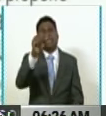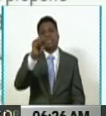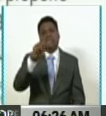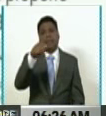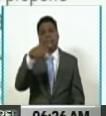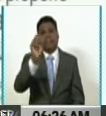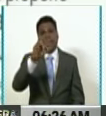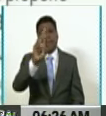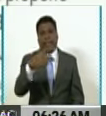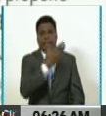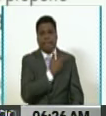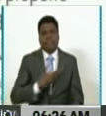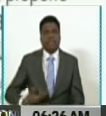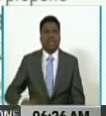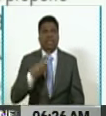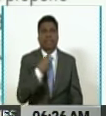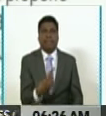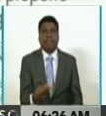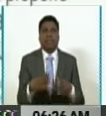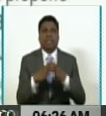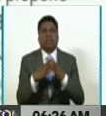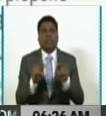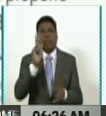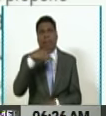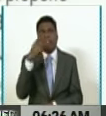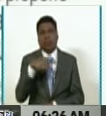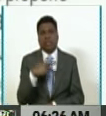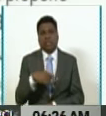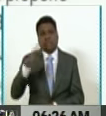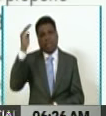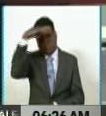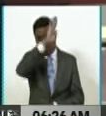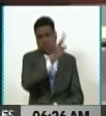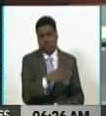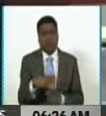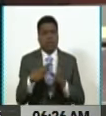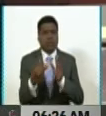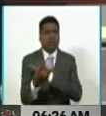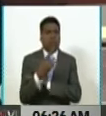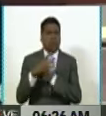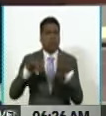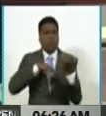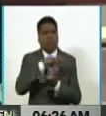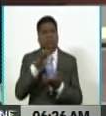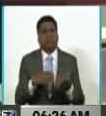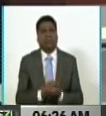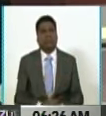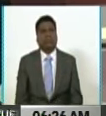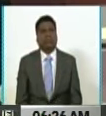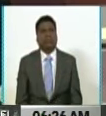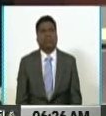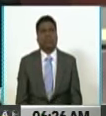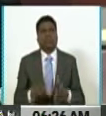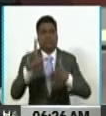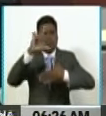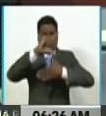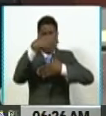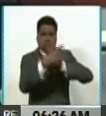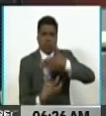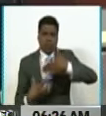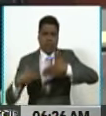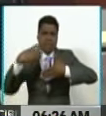latinoamericana, dijo el diálogo en Venezuela podría evitar la violencia en torno a lo que es la Unión de Naciones Suramericanas y el enfrentamiento